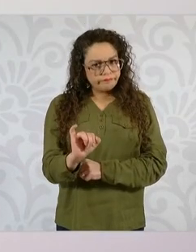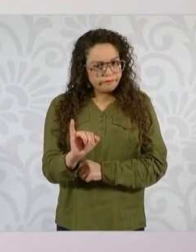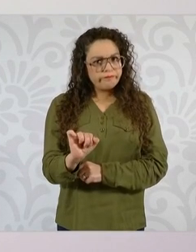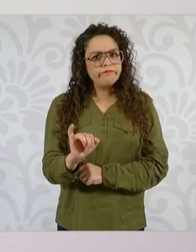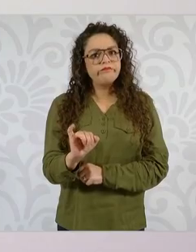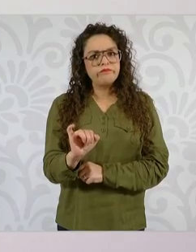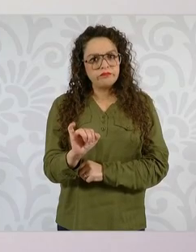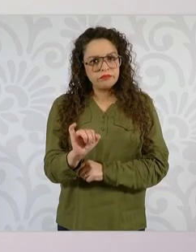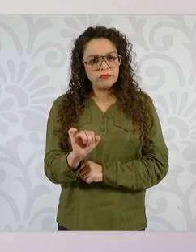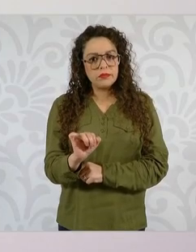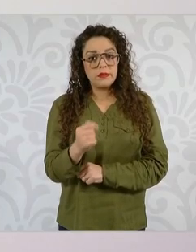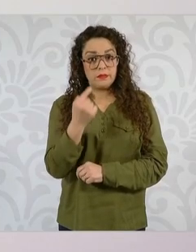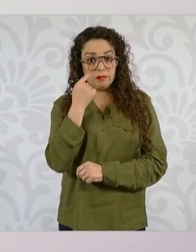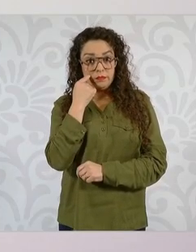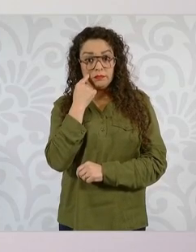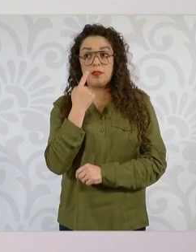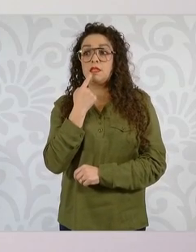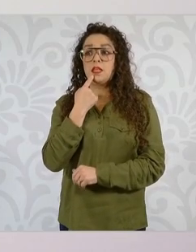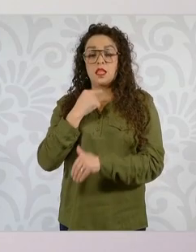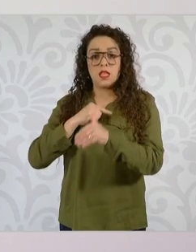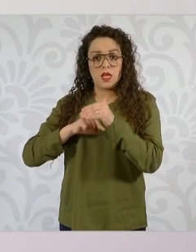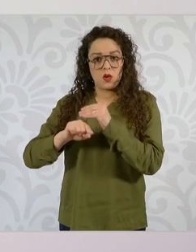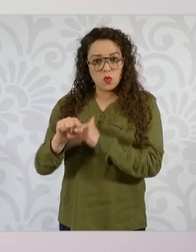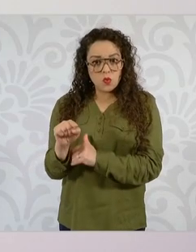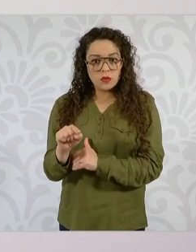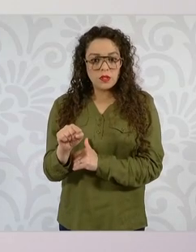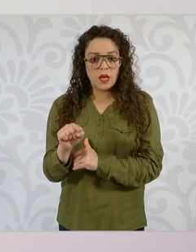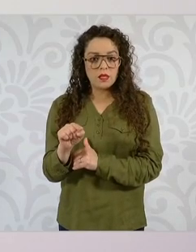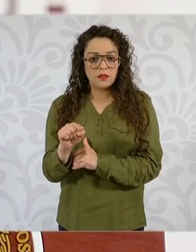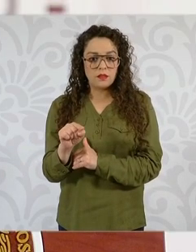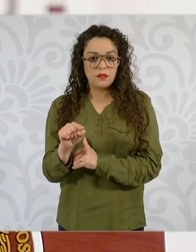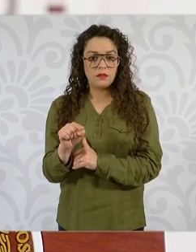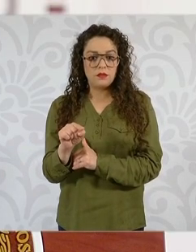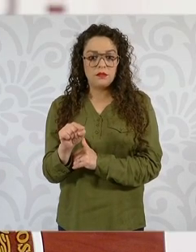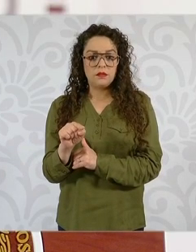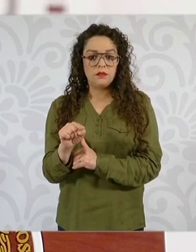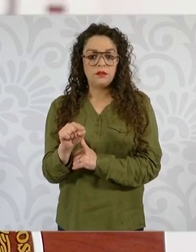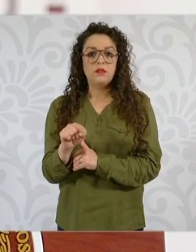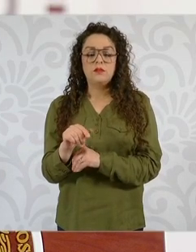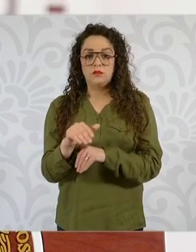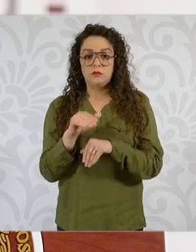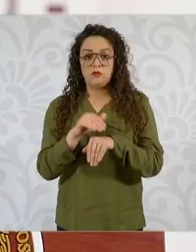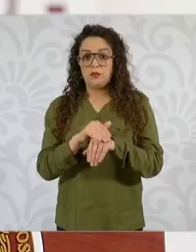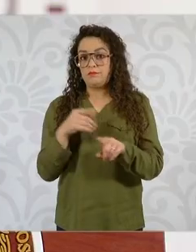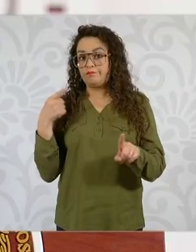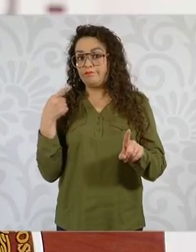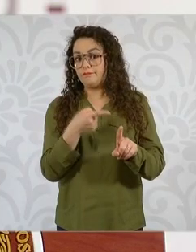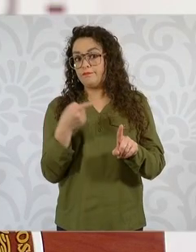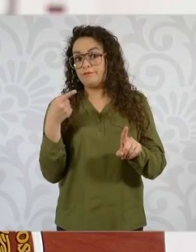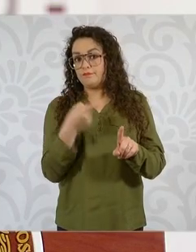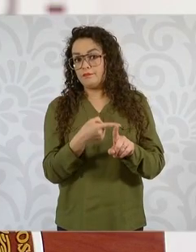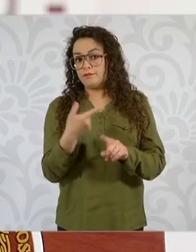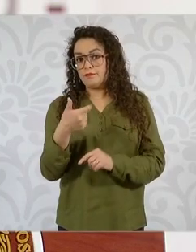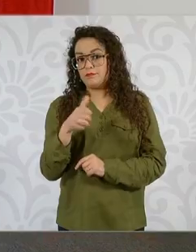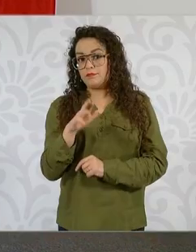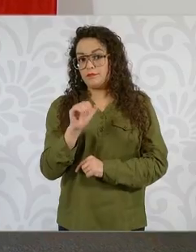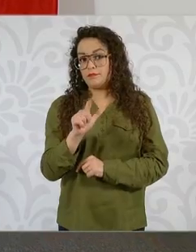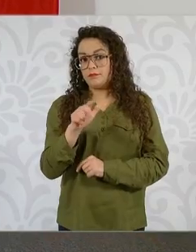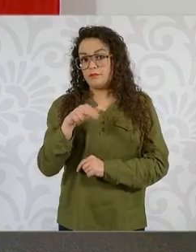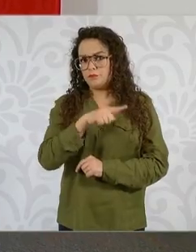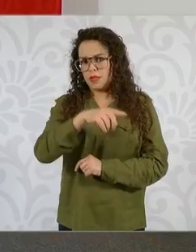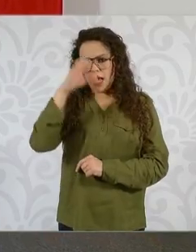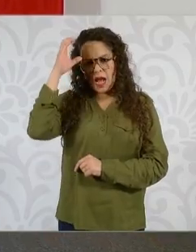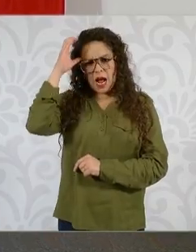temas jurídicos, denuncias contra el criminal Genaro García Luna en México.